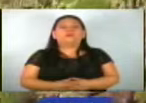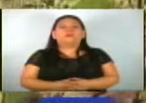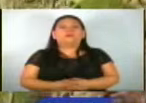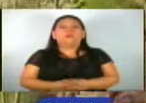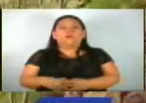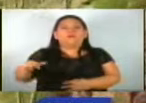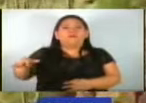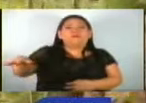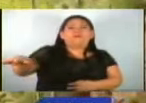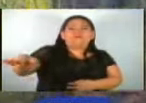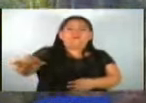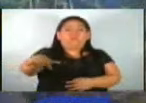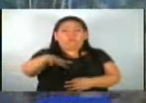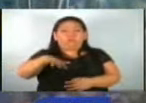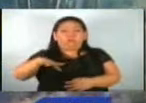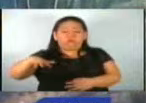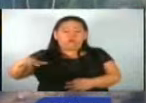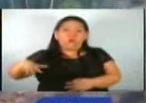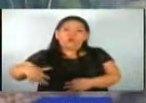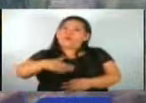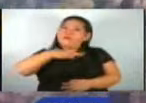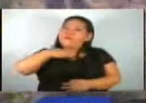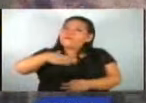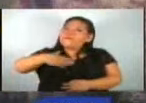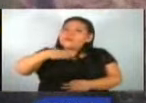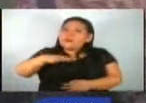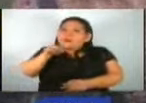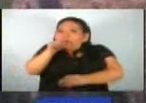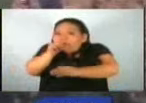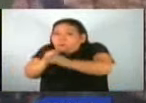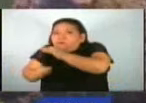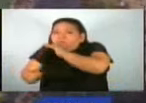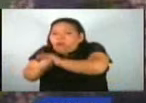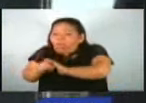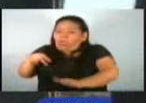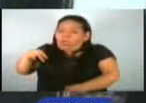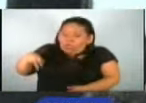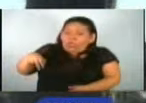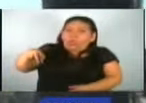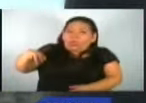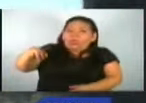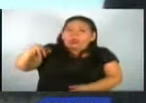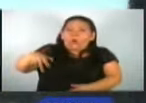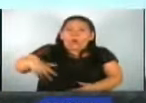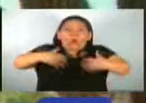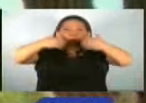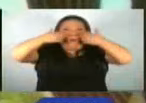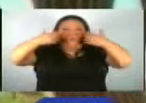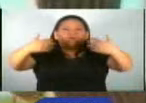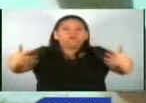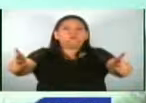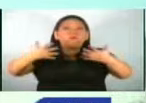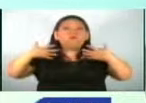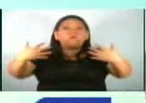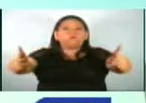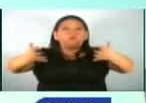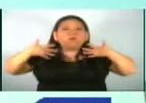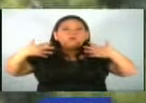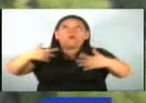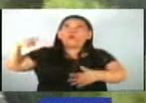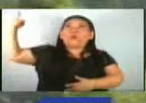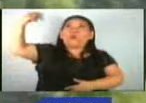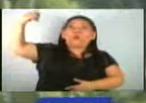desierto históricamente ha reflejado la ruta más peligrosa y mortífera para los migrantes. Y es que las altas temperaturas abrasadoras por el día y